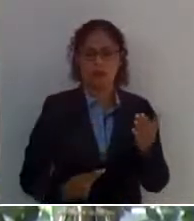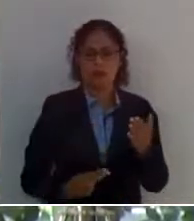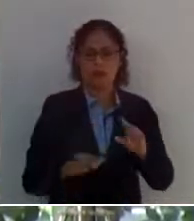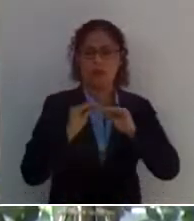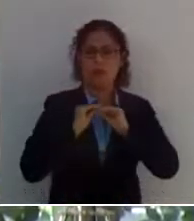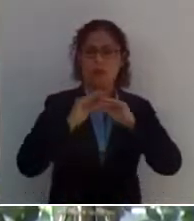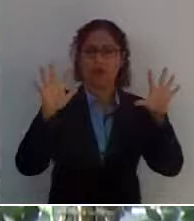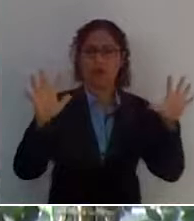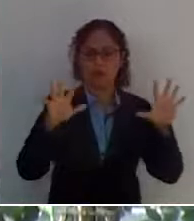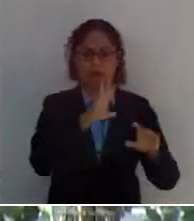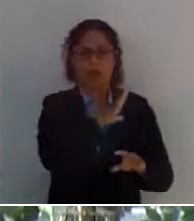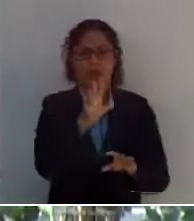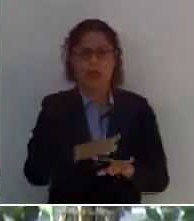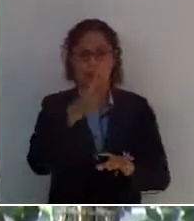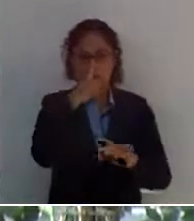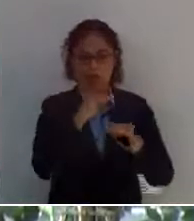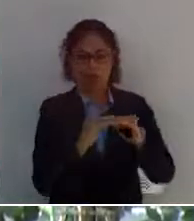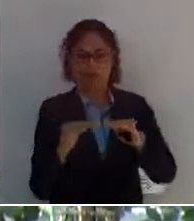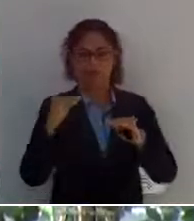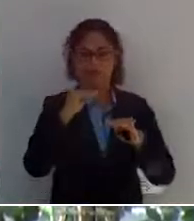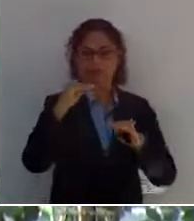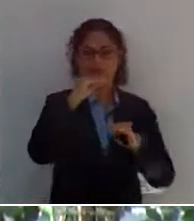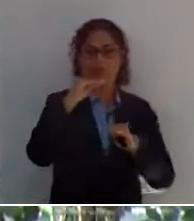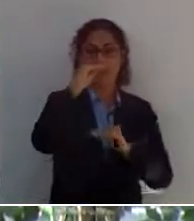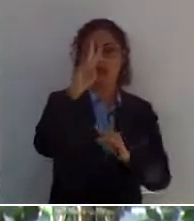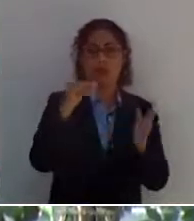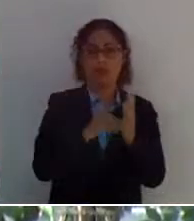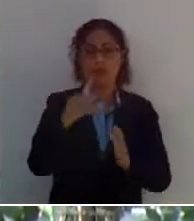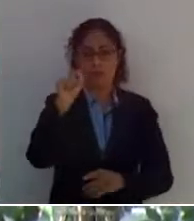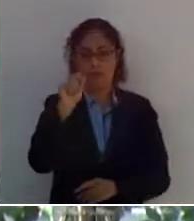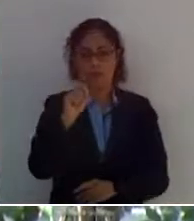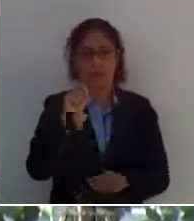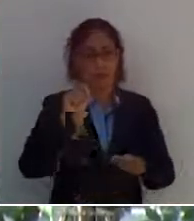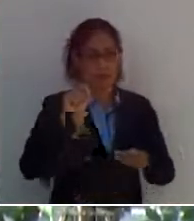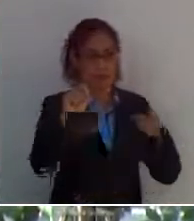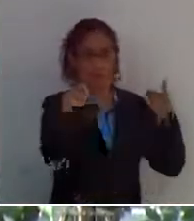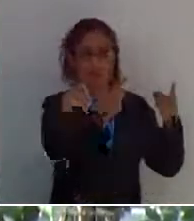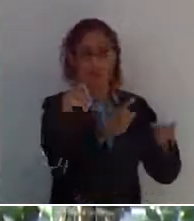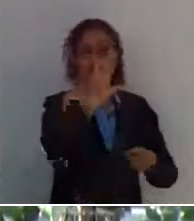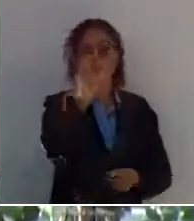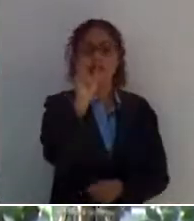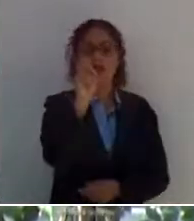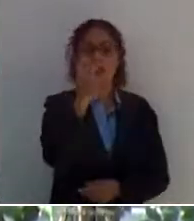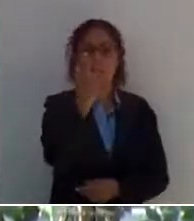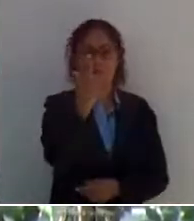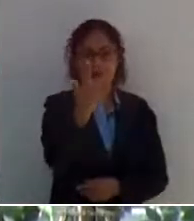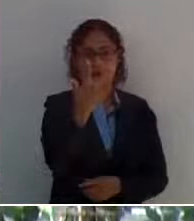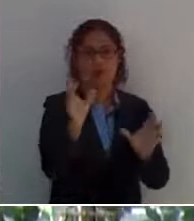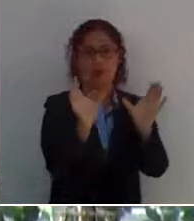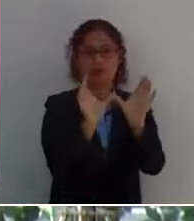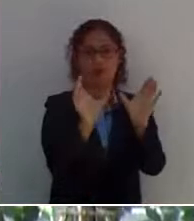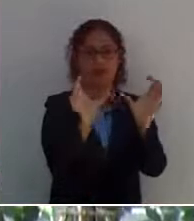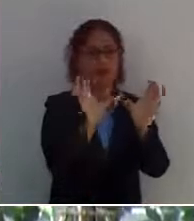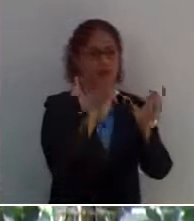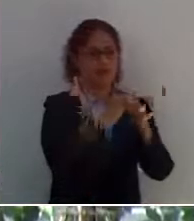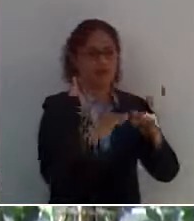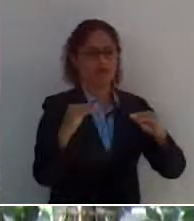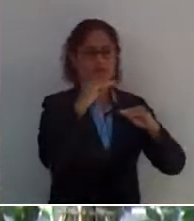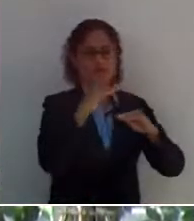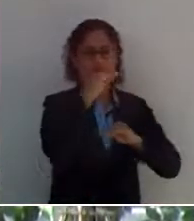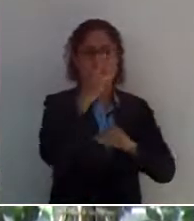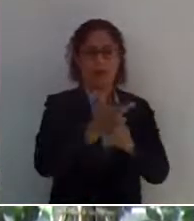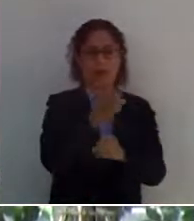Promoción General de Ascensos 2020, se entregan 38 constancias de ascenso al grado inmediato superior a los